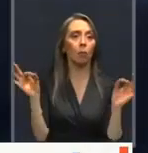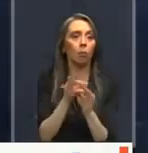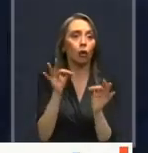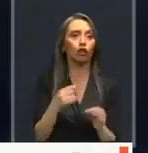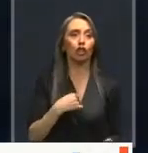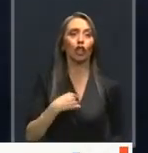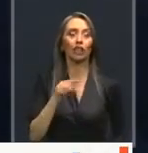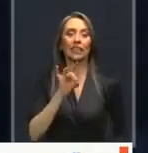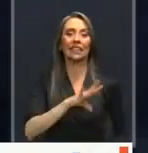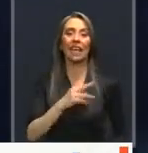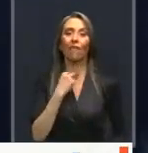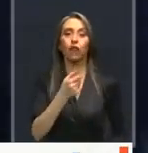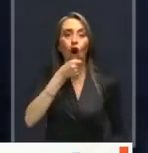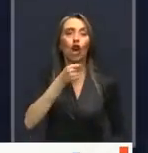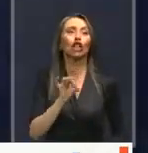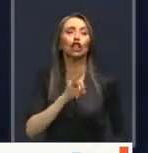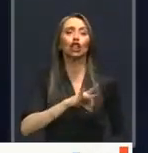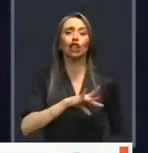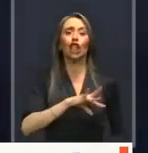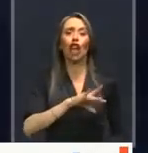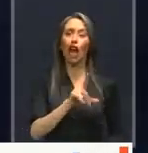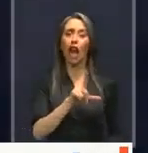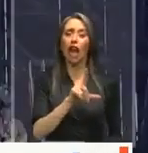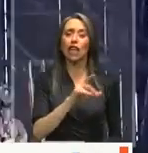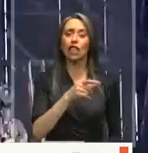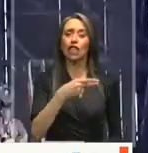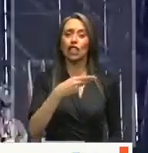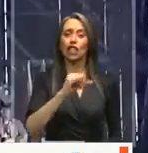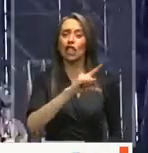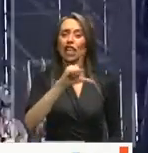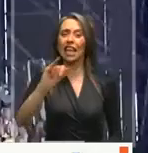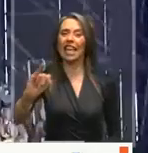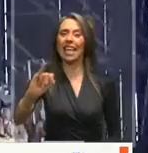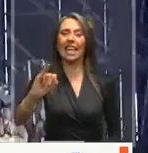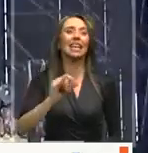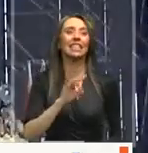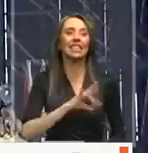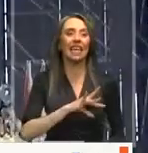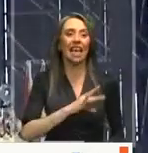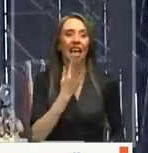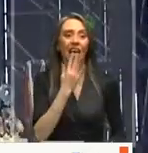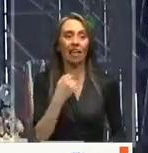Chile. Chile. And next Chile. We have Chile.